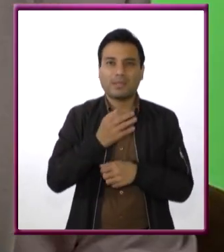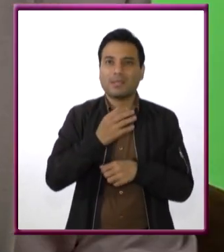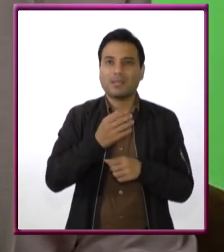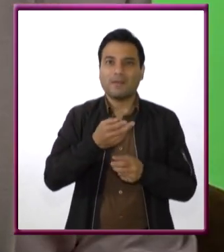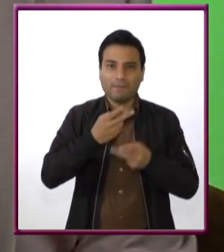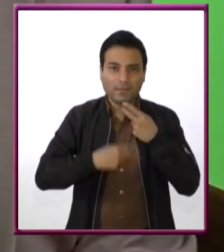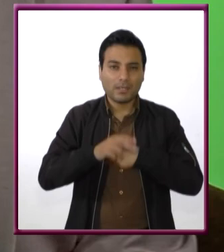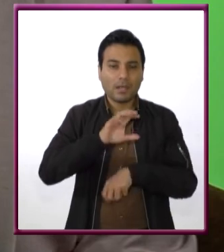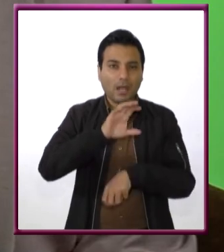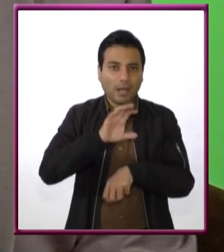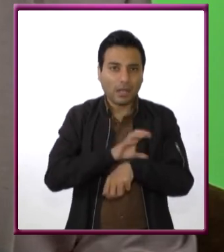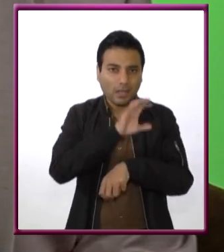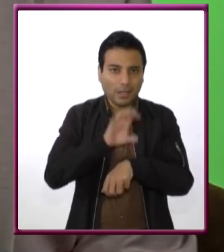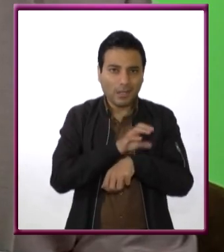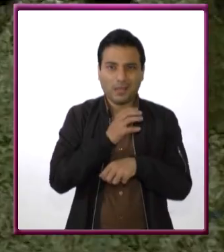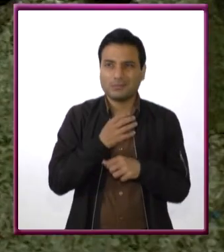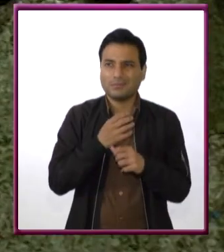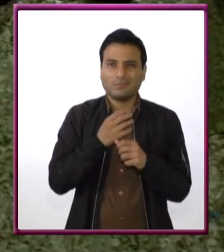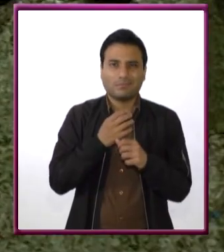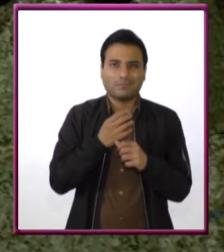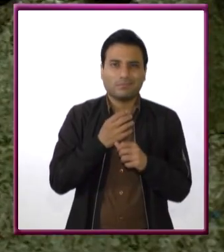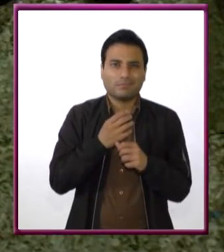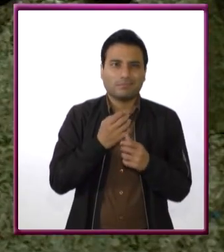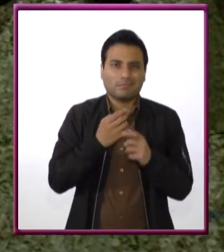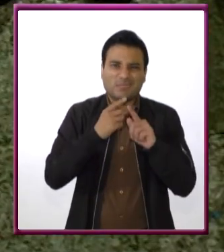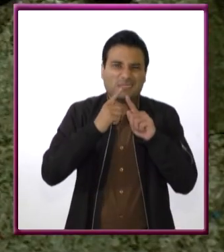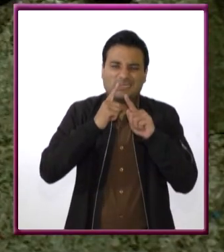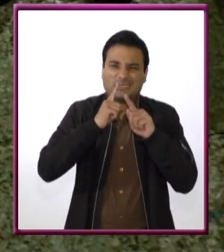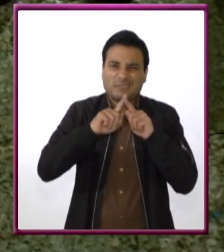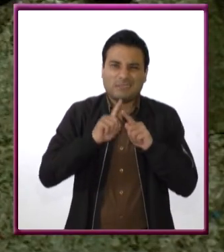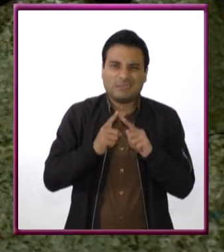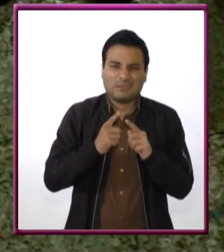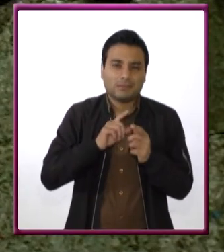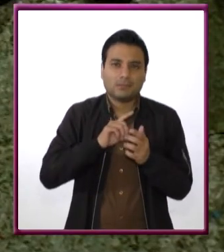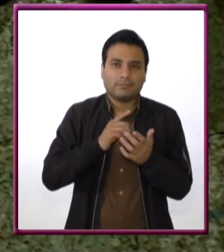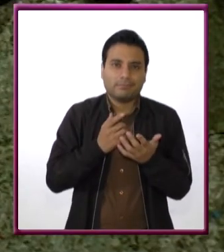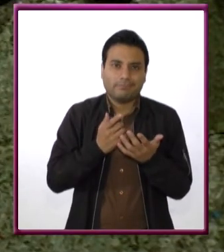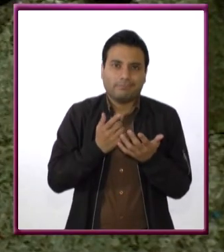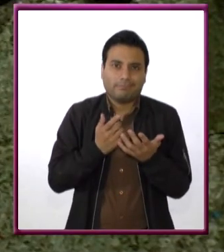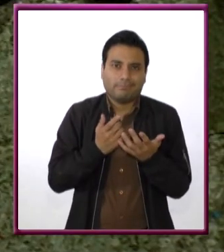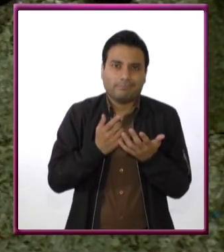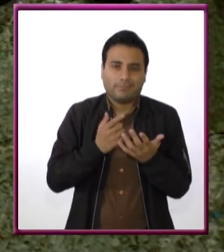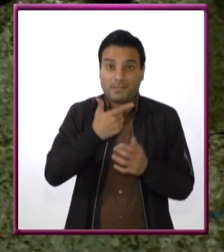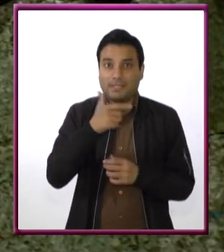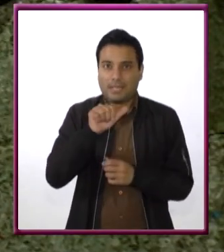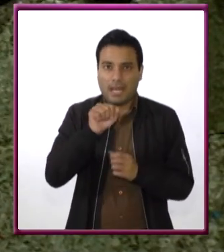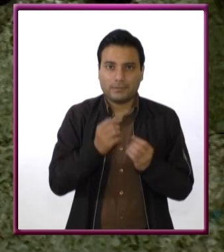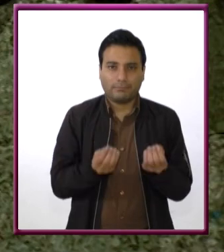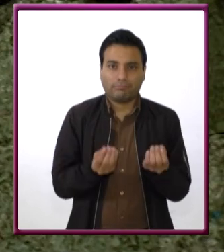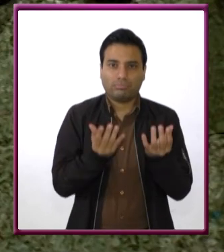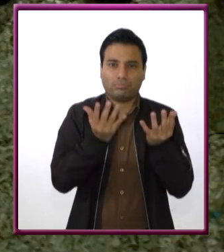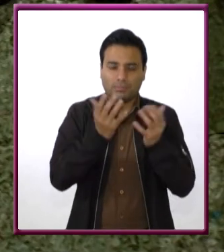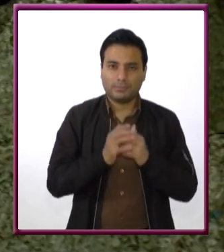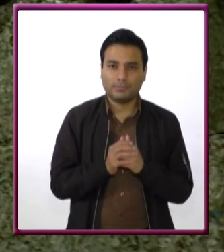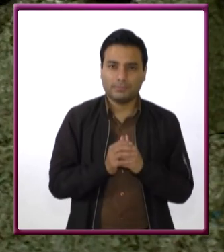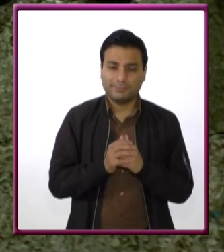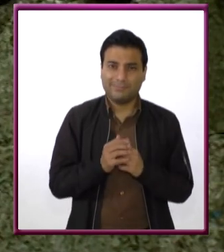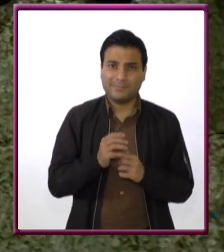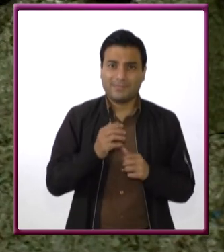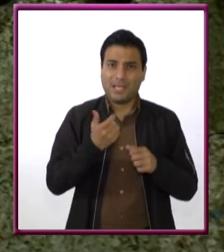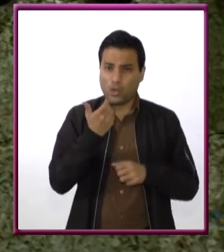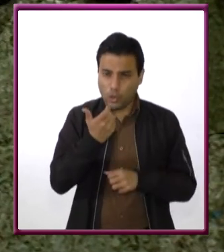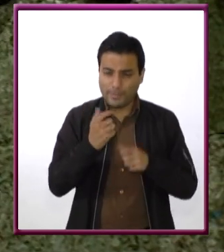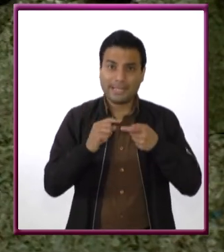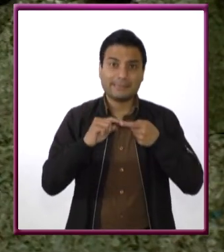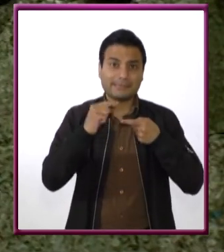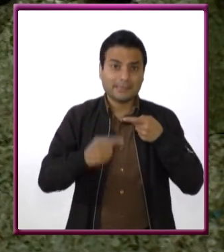energía a partir del biogás que se genera en los propios rellenos sanitarios y demás. Entonces, la economía circular